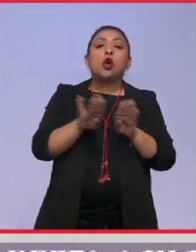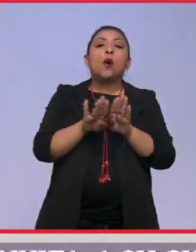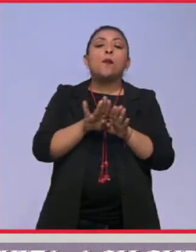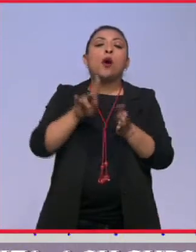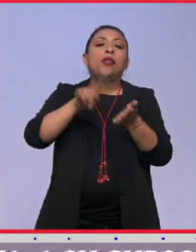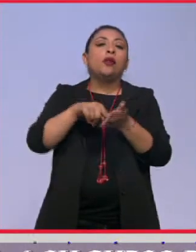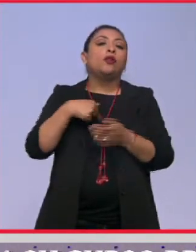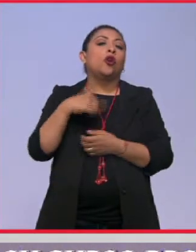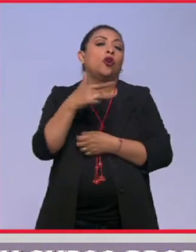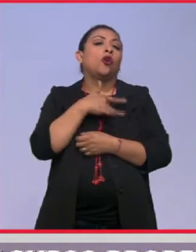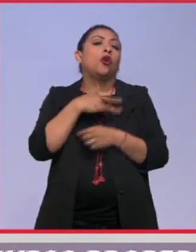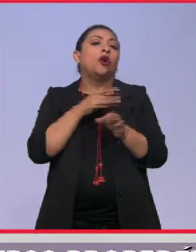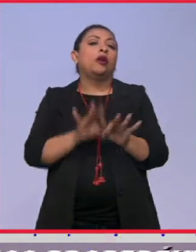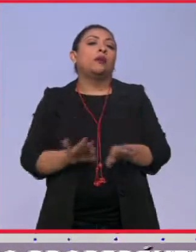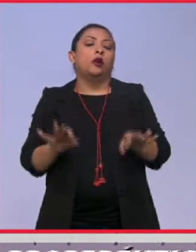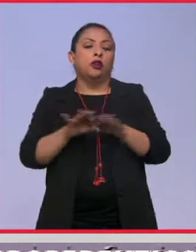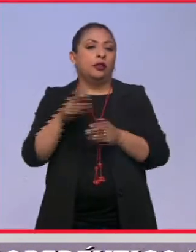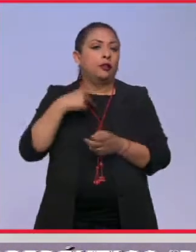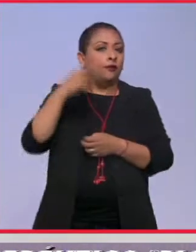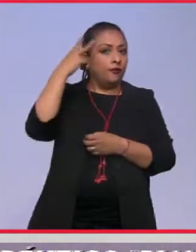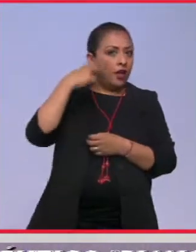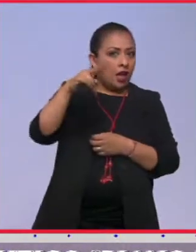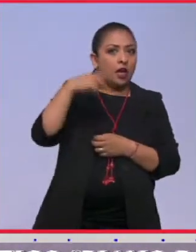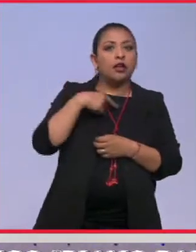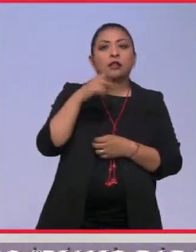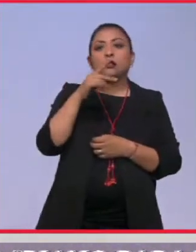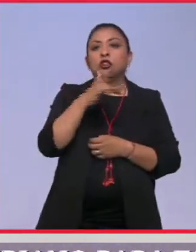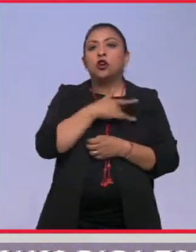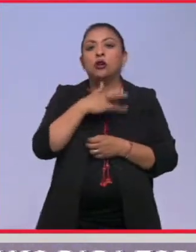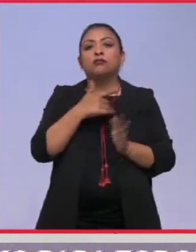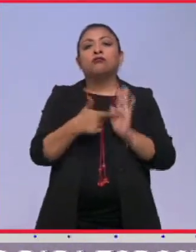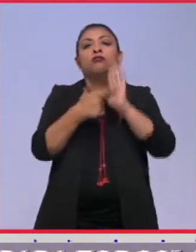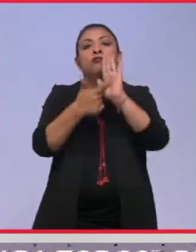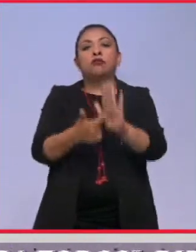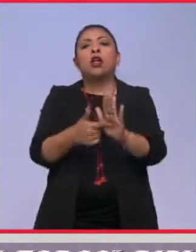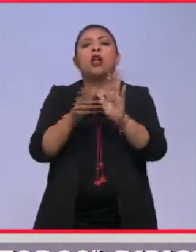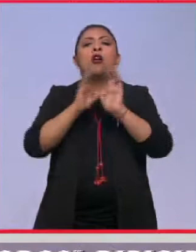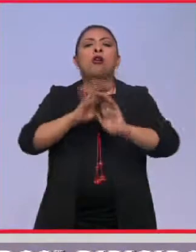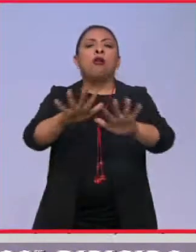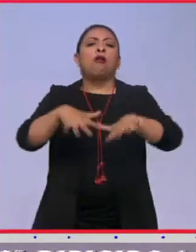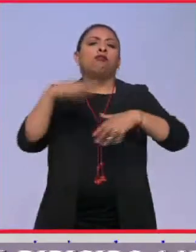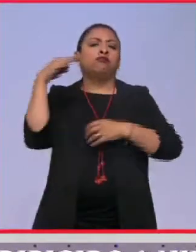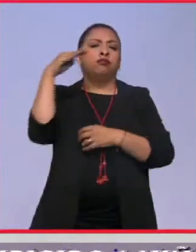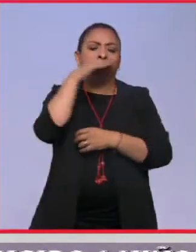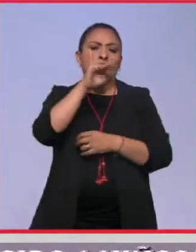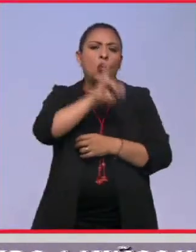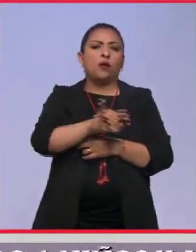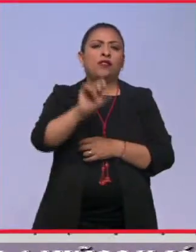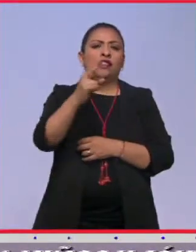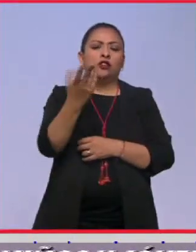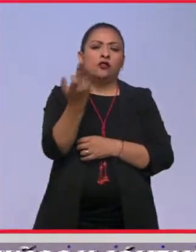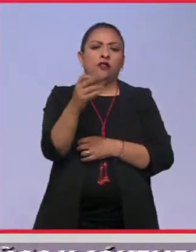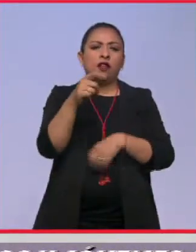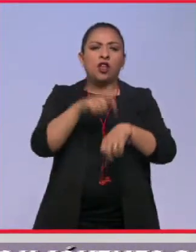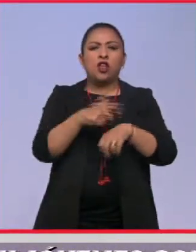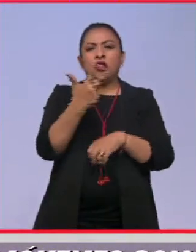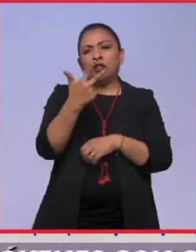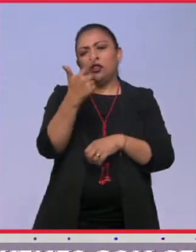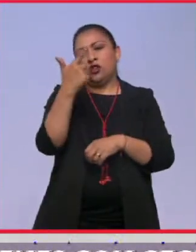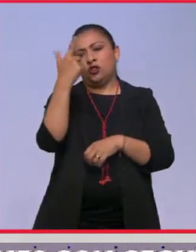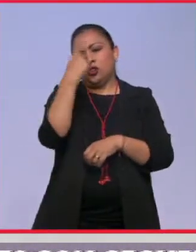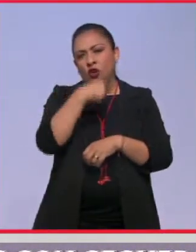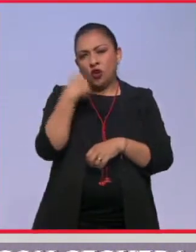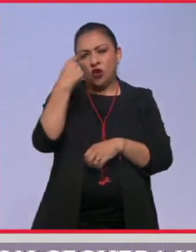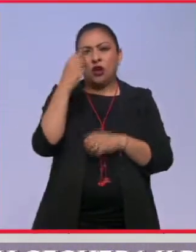corazón. Viajes del Corazón será presentado en un concierto gratuito el jueves 22 de febrero a las 18 horas en